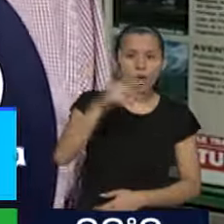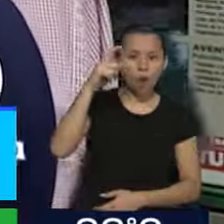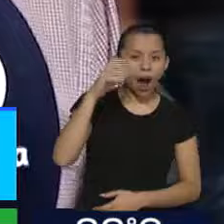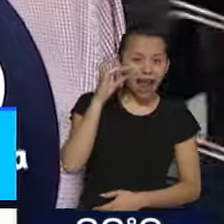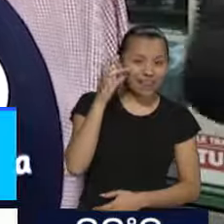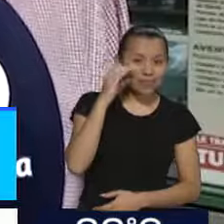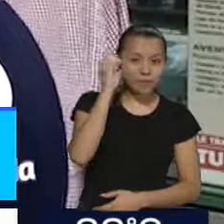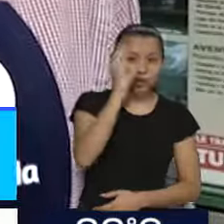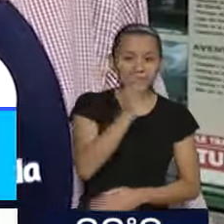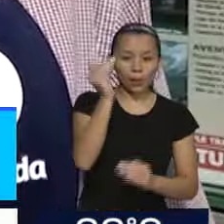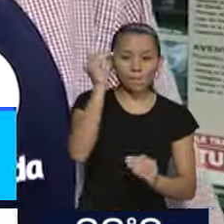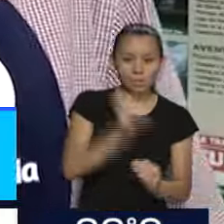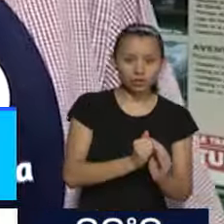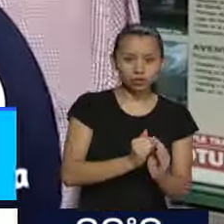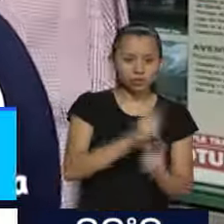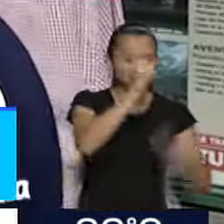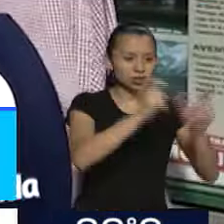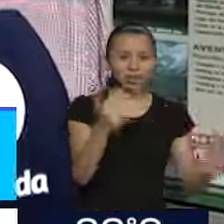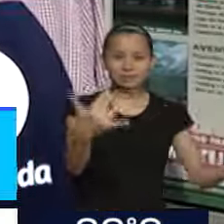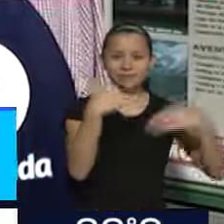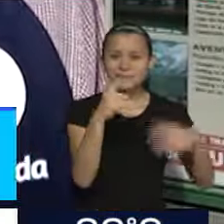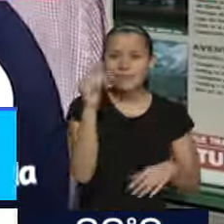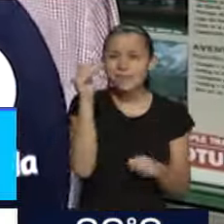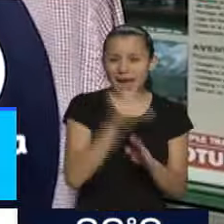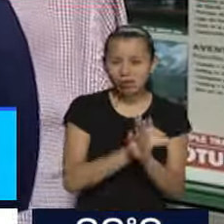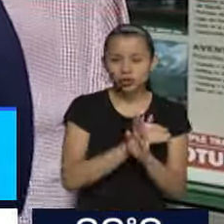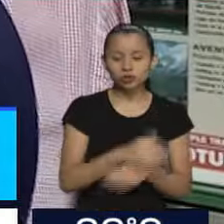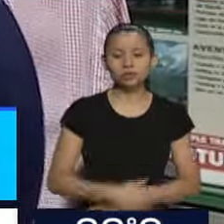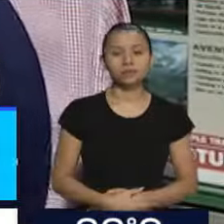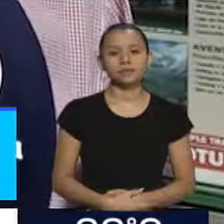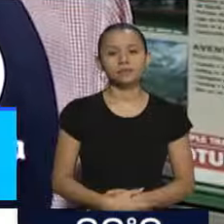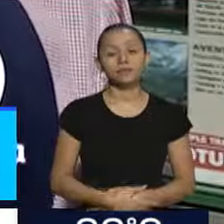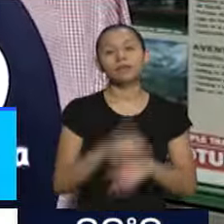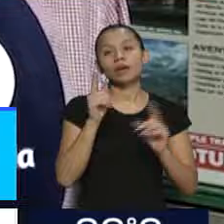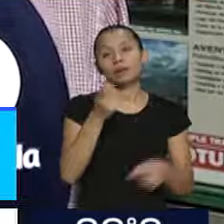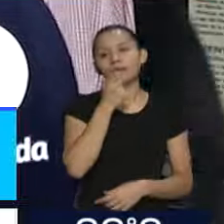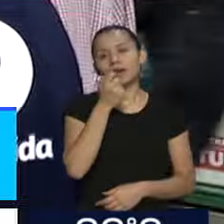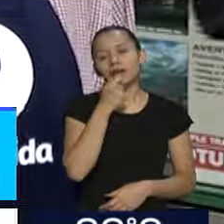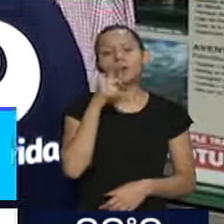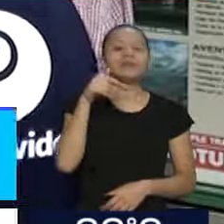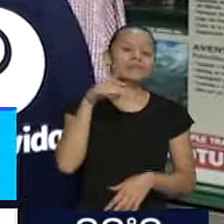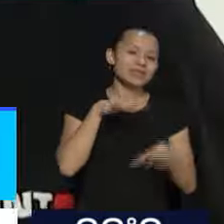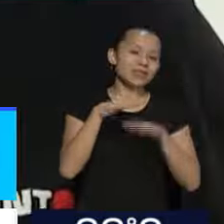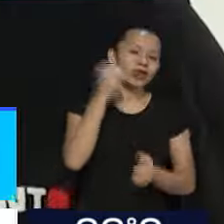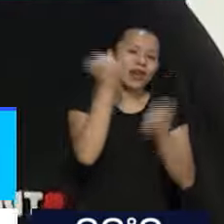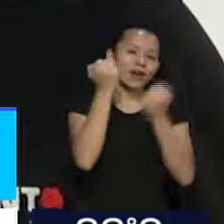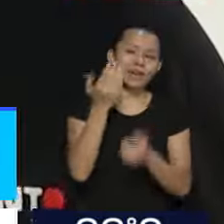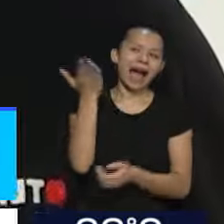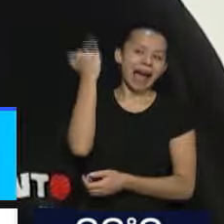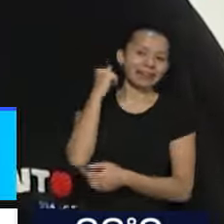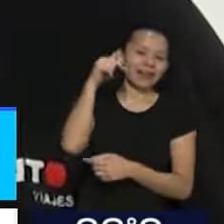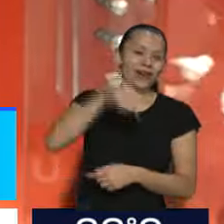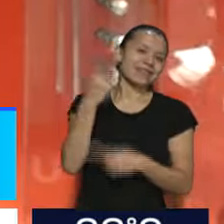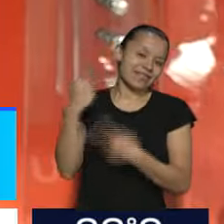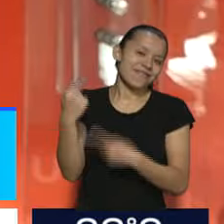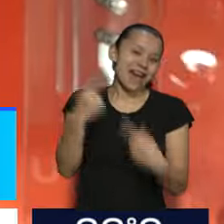cierto?, de movimiento. Hay que tener en cuenta que las condiciones económicas generales eran diferentes. El movimiento ha